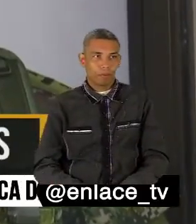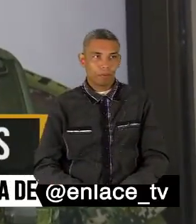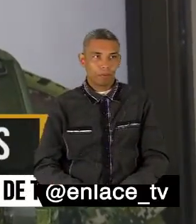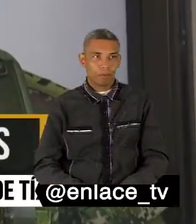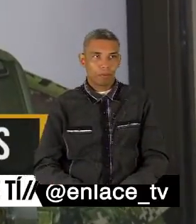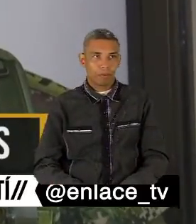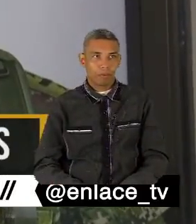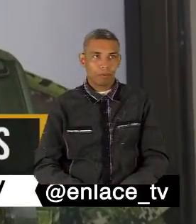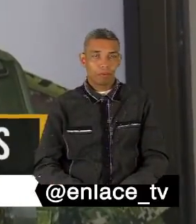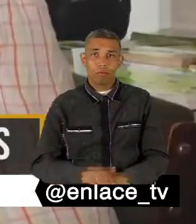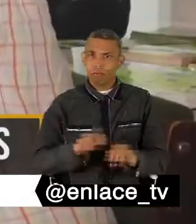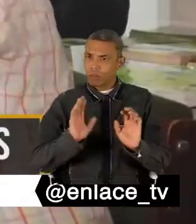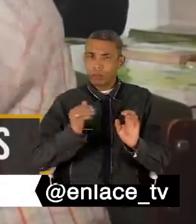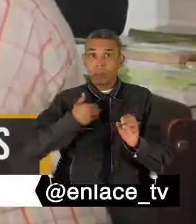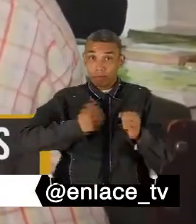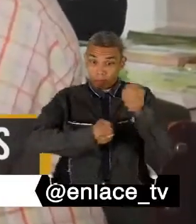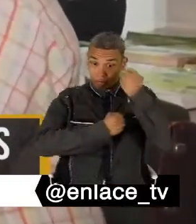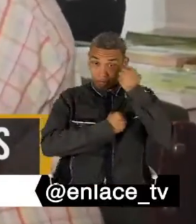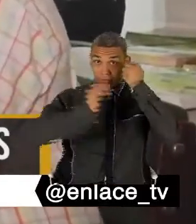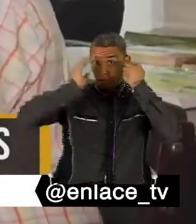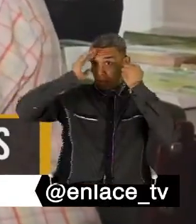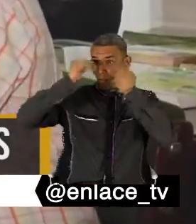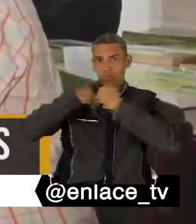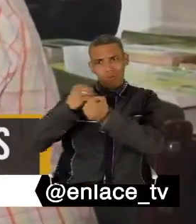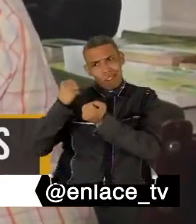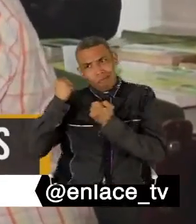para combatir el delito del abigeato.